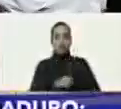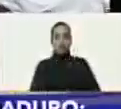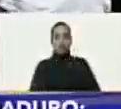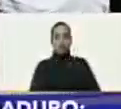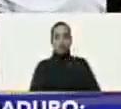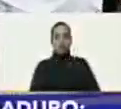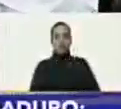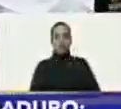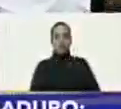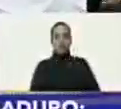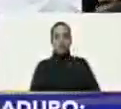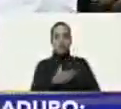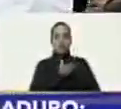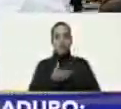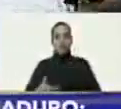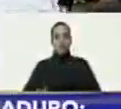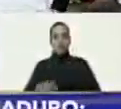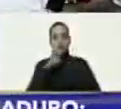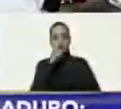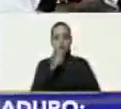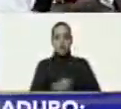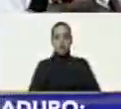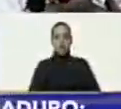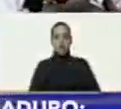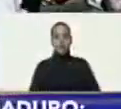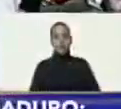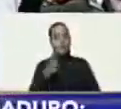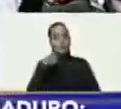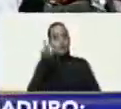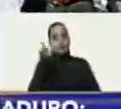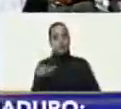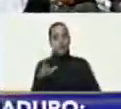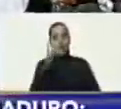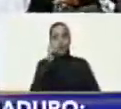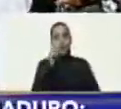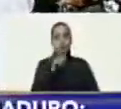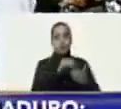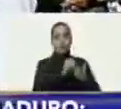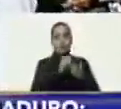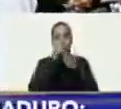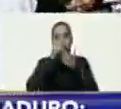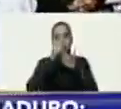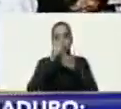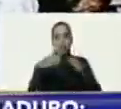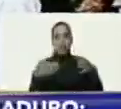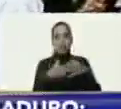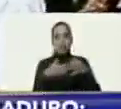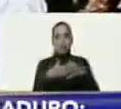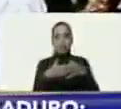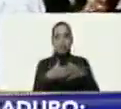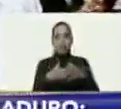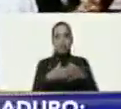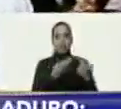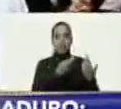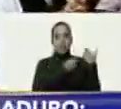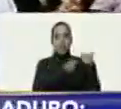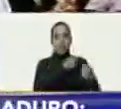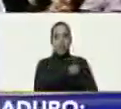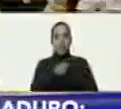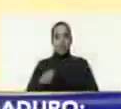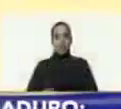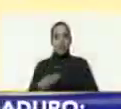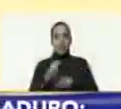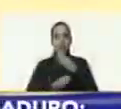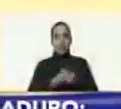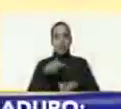Estado venezolano y los representantes. Y ahora el señor Chao, jefe de la delegación de alto nivel de la República Popular China, va a